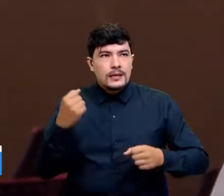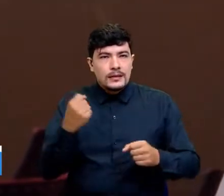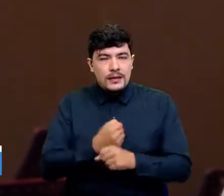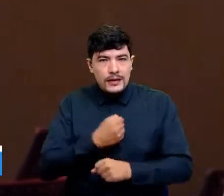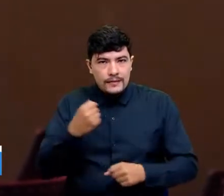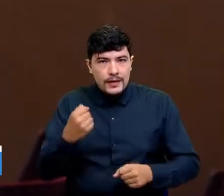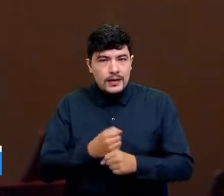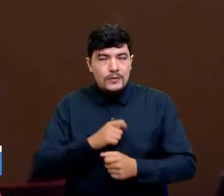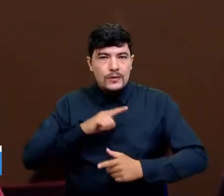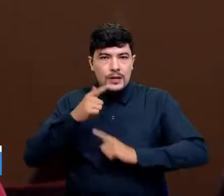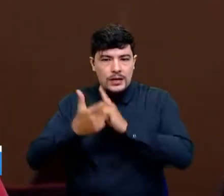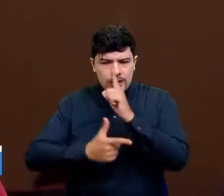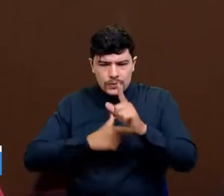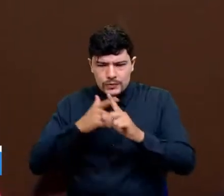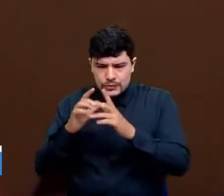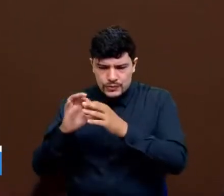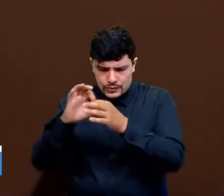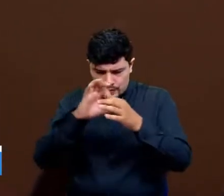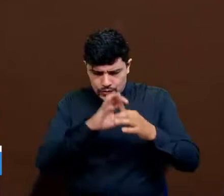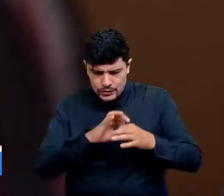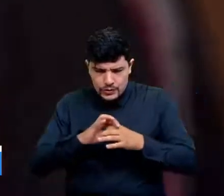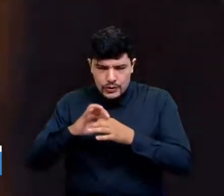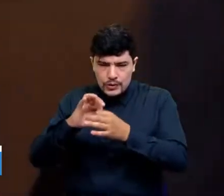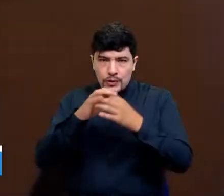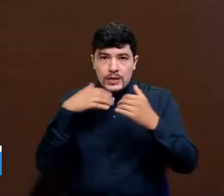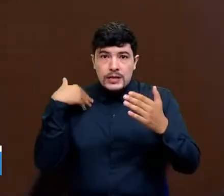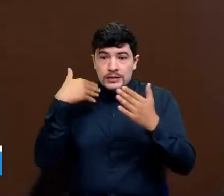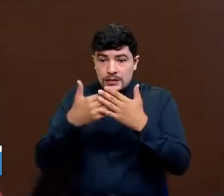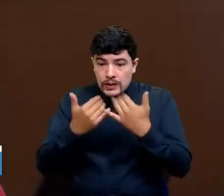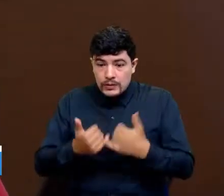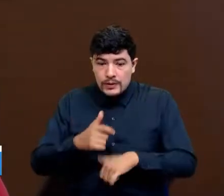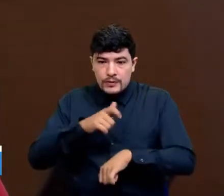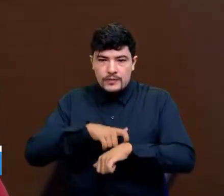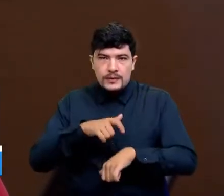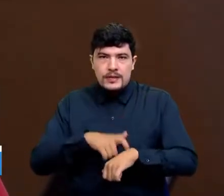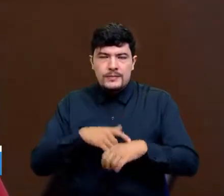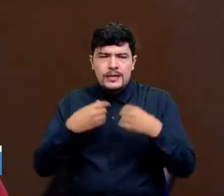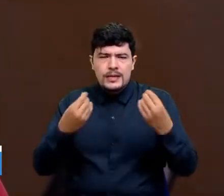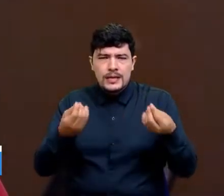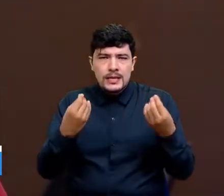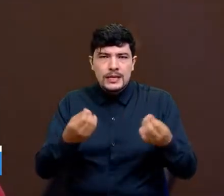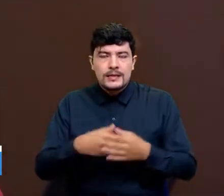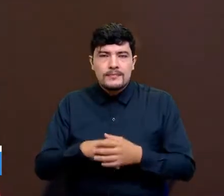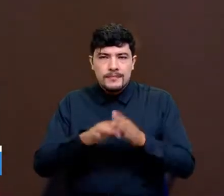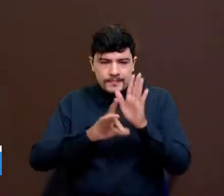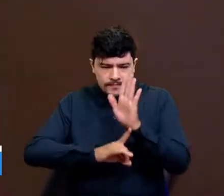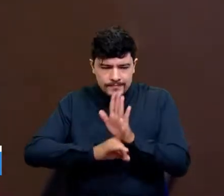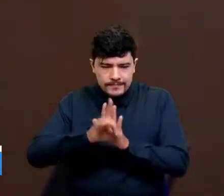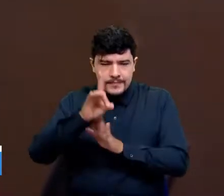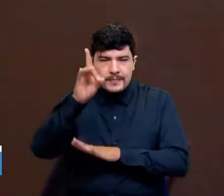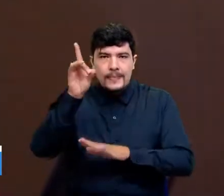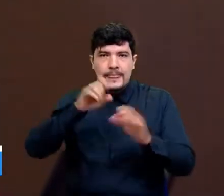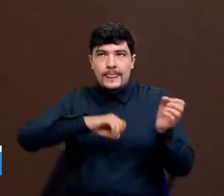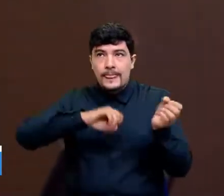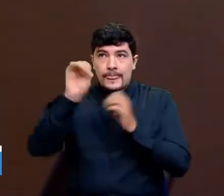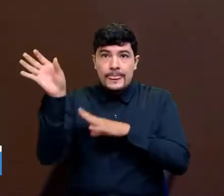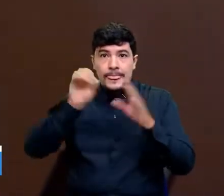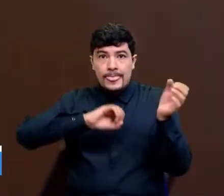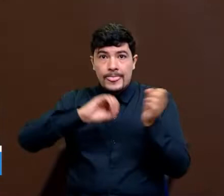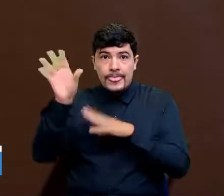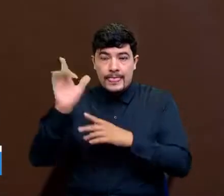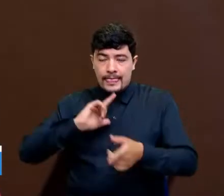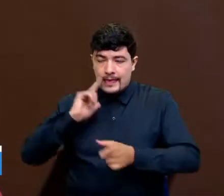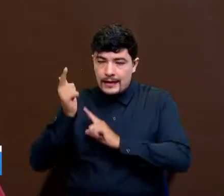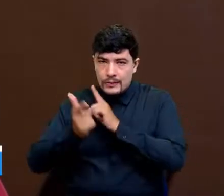lucha, la unión de muchas fuerzas para llegar a este momento, para poder crecer, para poder exportar, es una